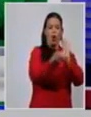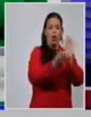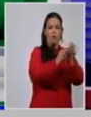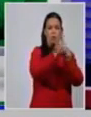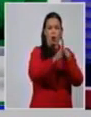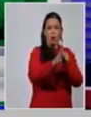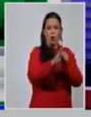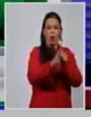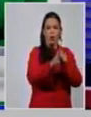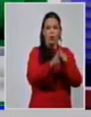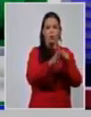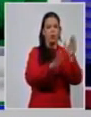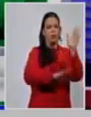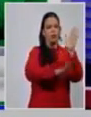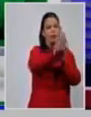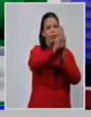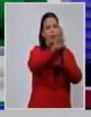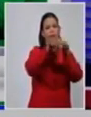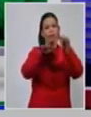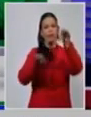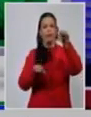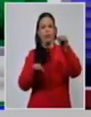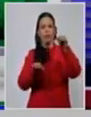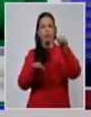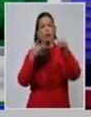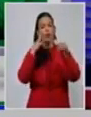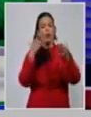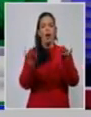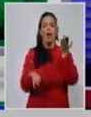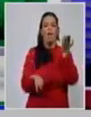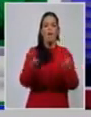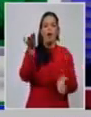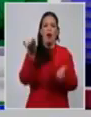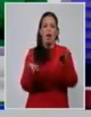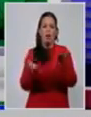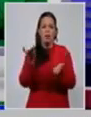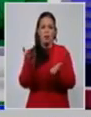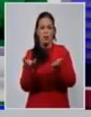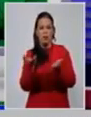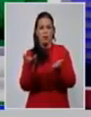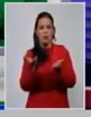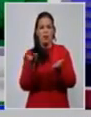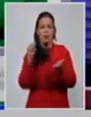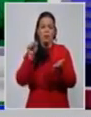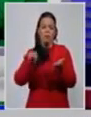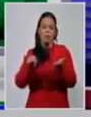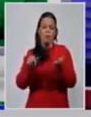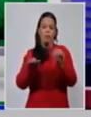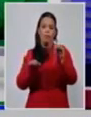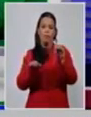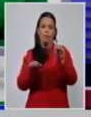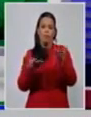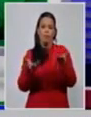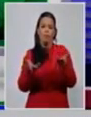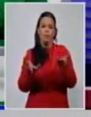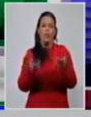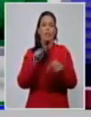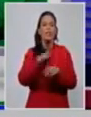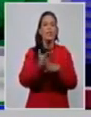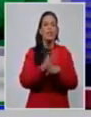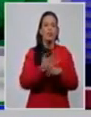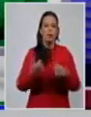eso conlleva, porque cuando uno dice no es un balance positivo, eso conlleva a que el número de